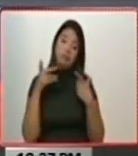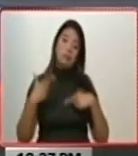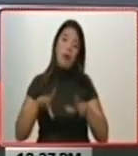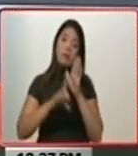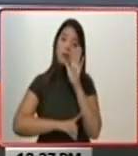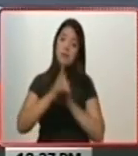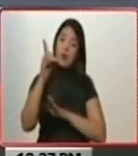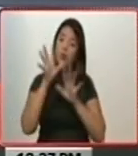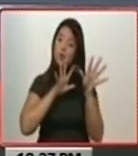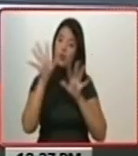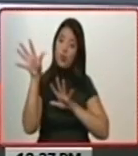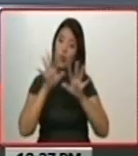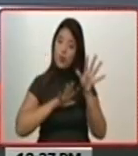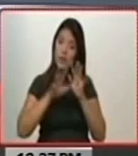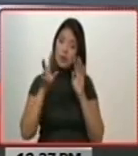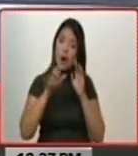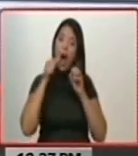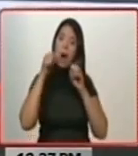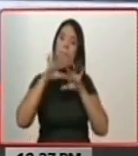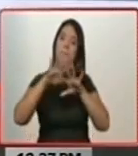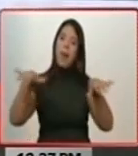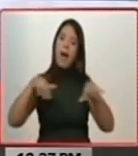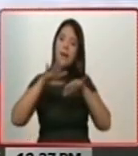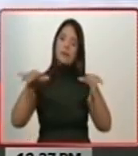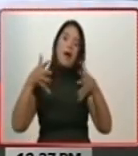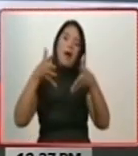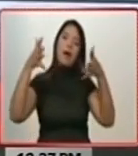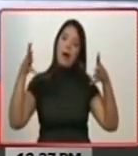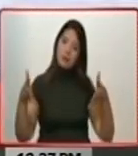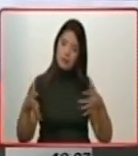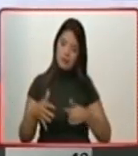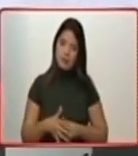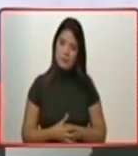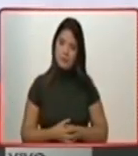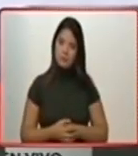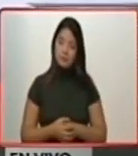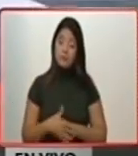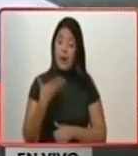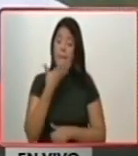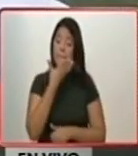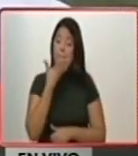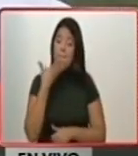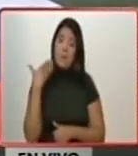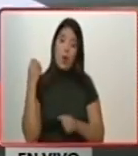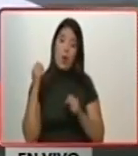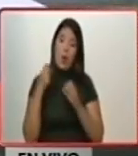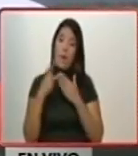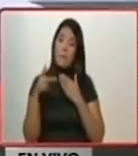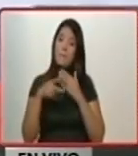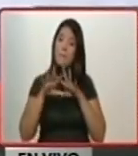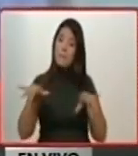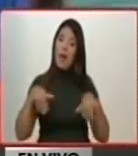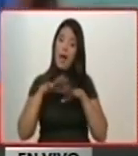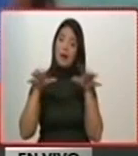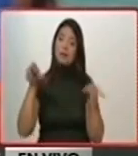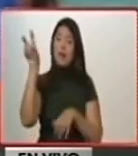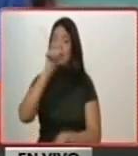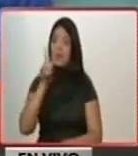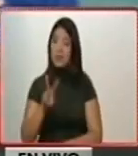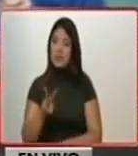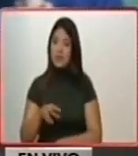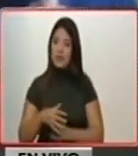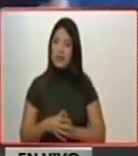desarrollo turístico que es Playa Grande, que tenemos aquí al fondo. La mejor playa de Venezuela es Playa Grande de